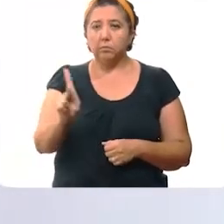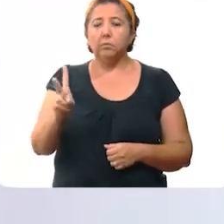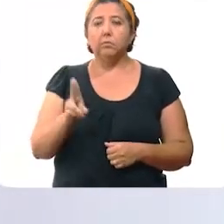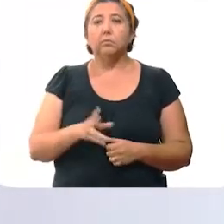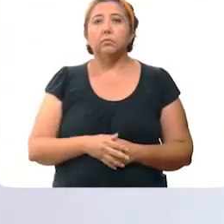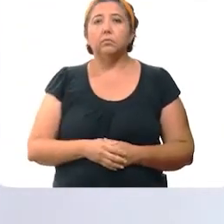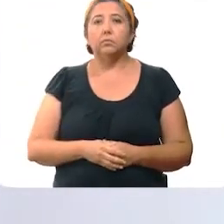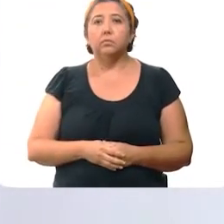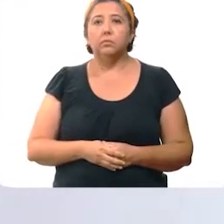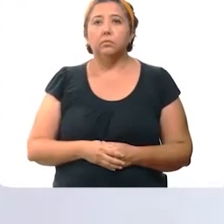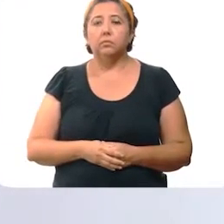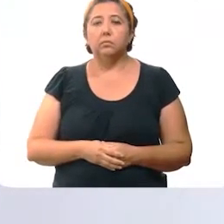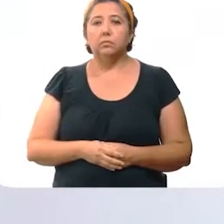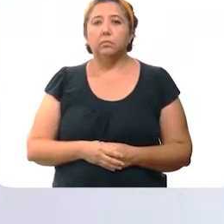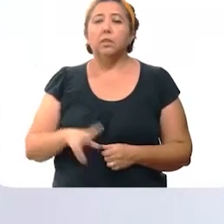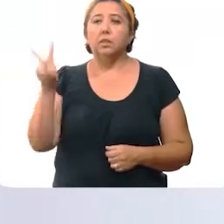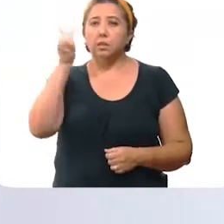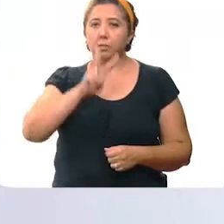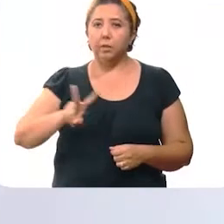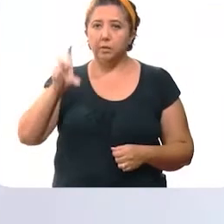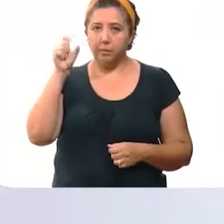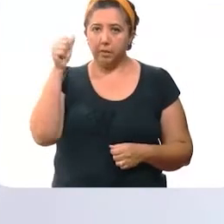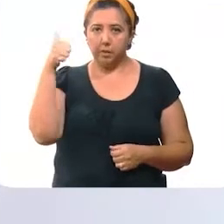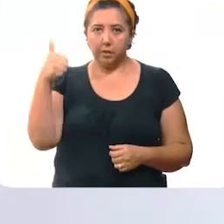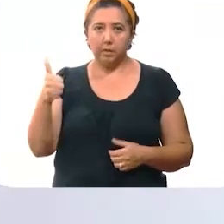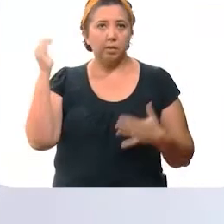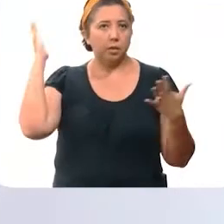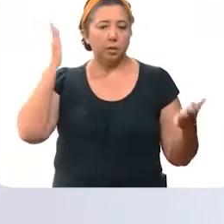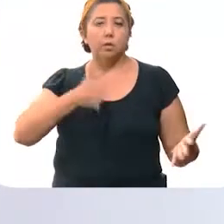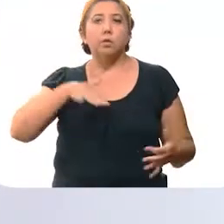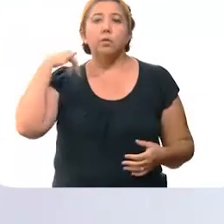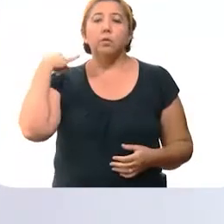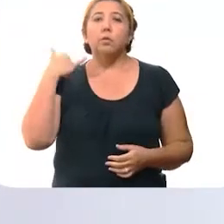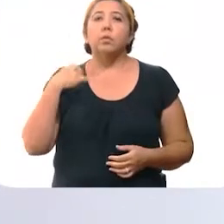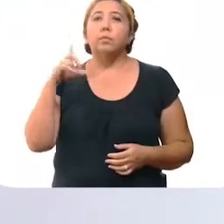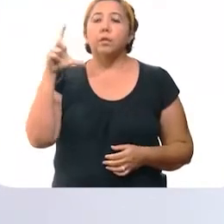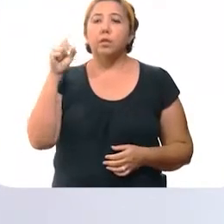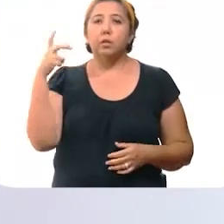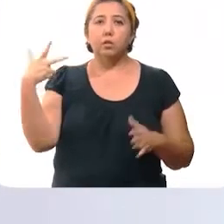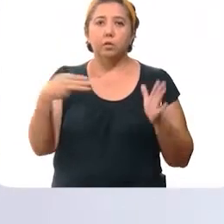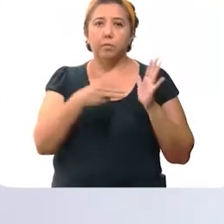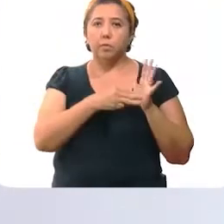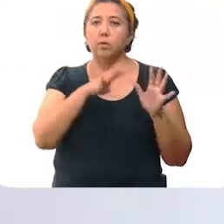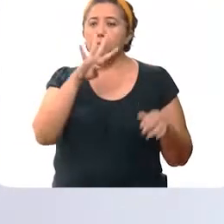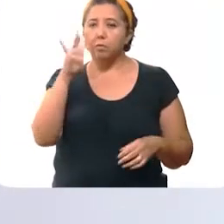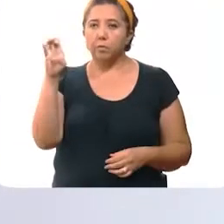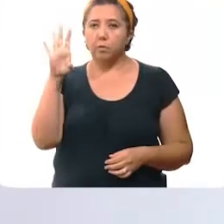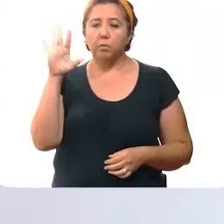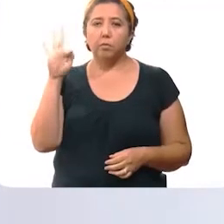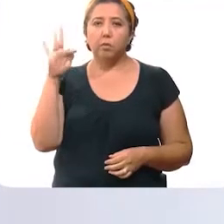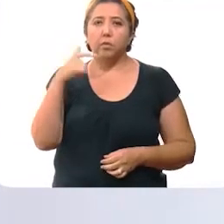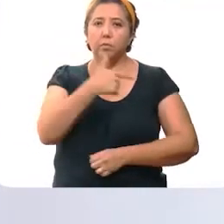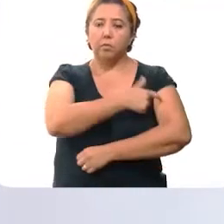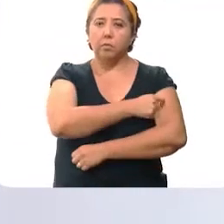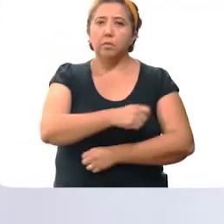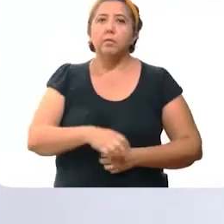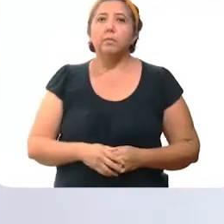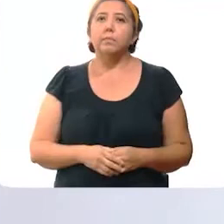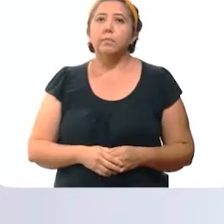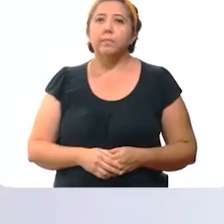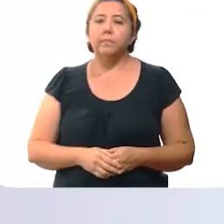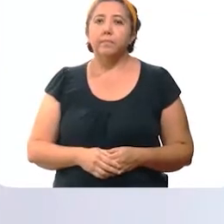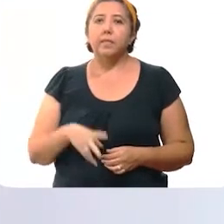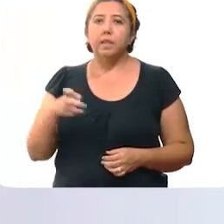del estado. El viernes 26 llegó a Yucatán un lote de 28.440 vacunas para adultos